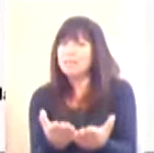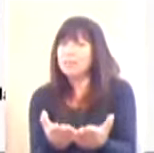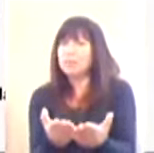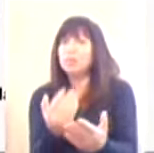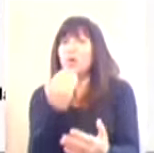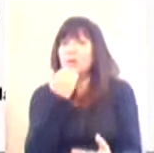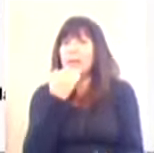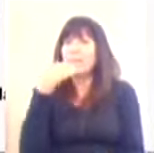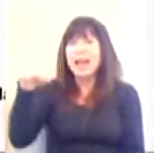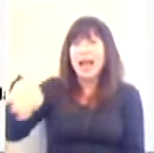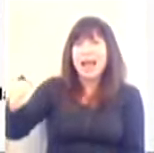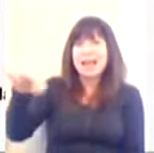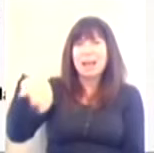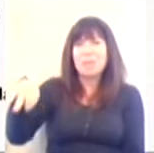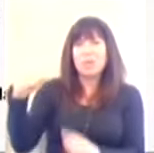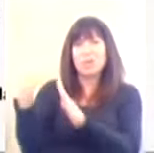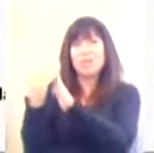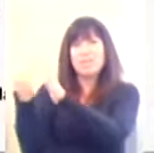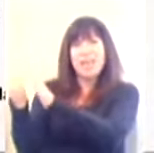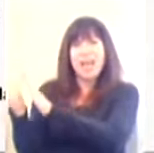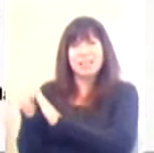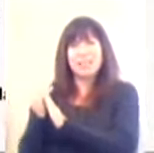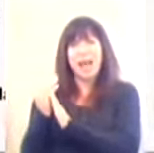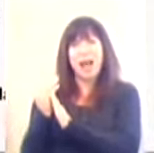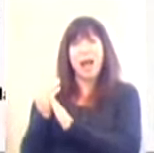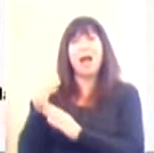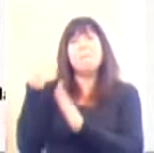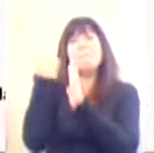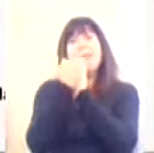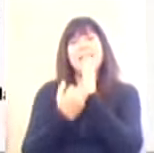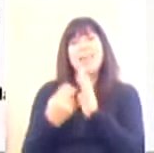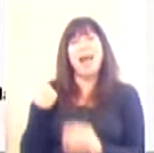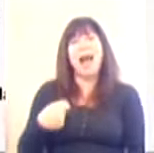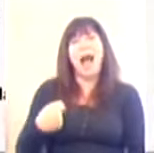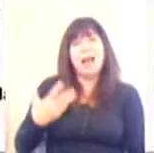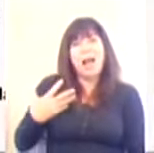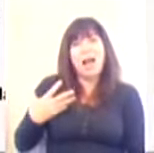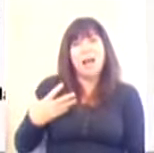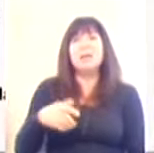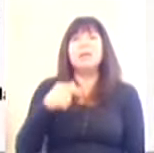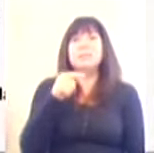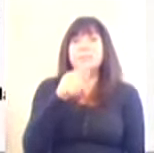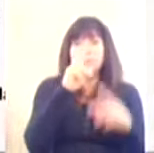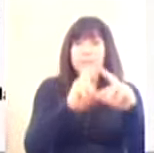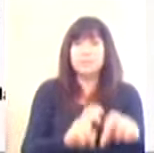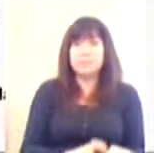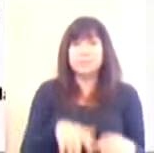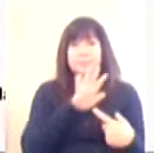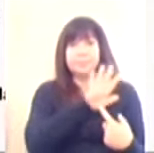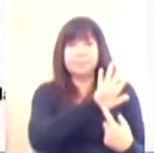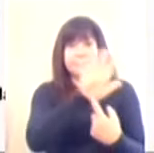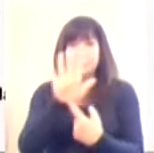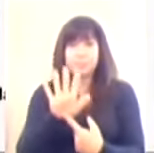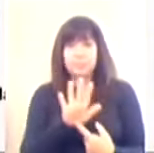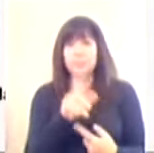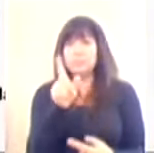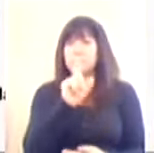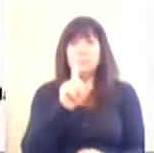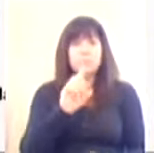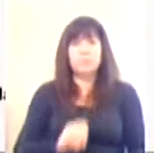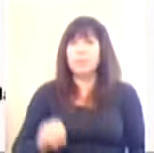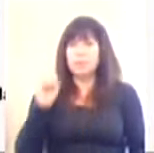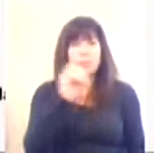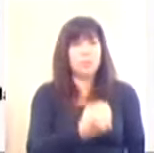una medida cara. ¿Por qué aparece así? Porque en este análisis que estoy presentando acá es que no estamos incorporando en este